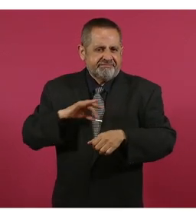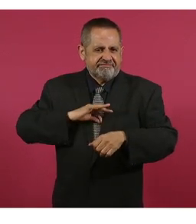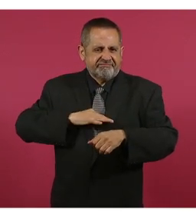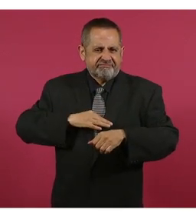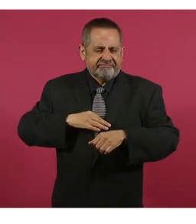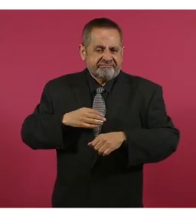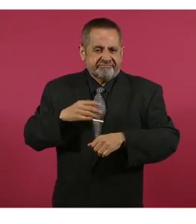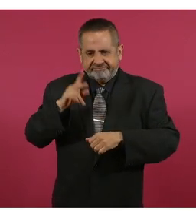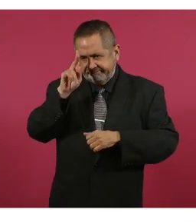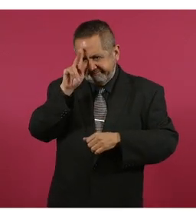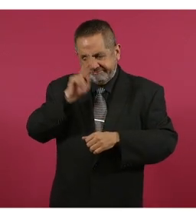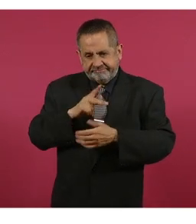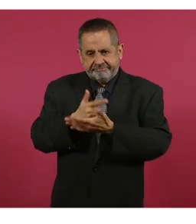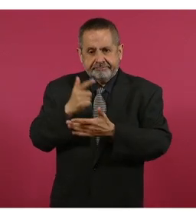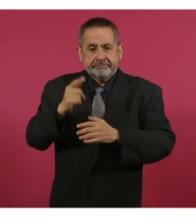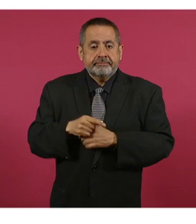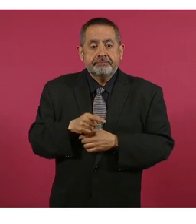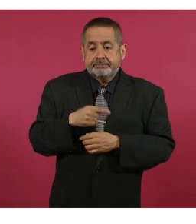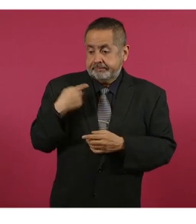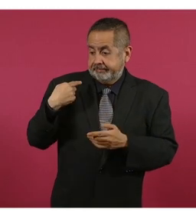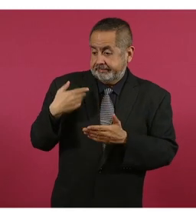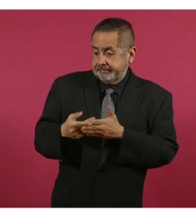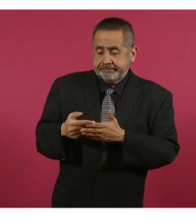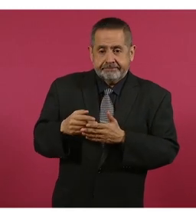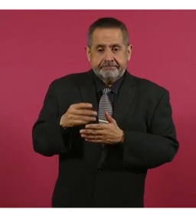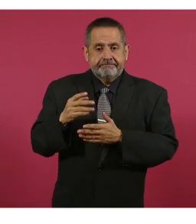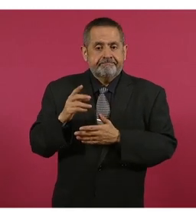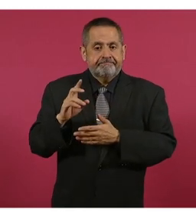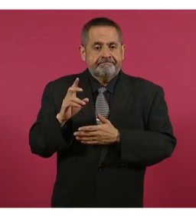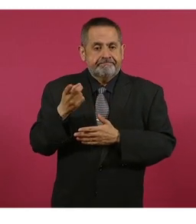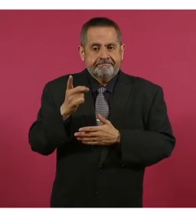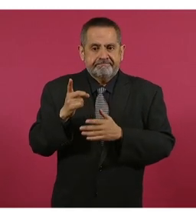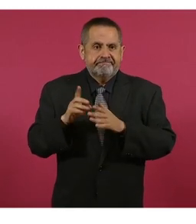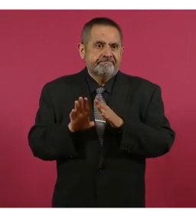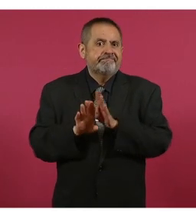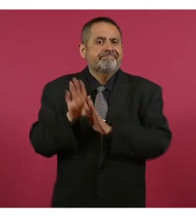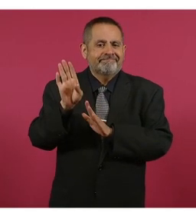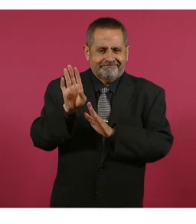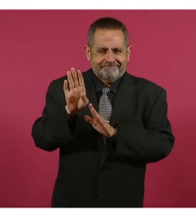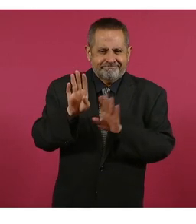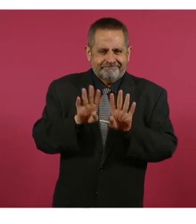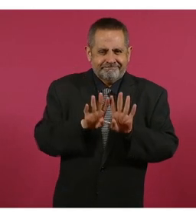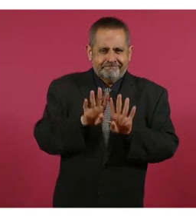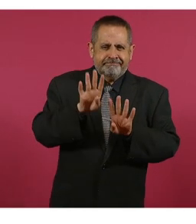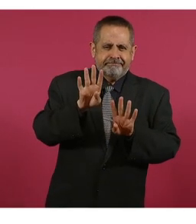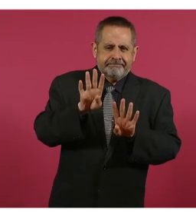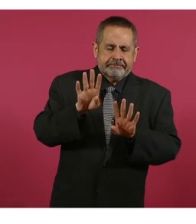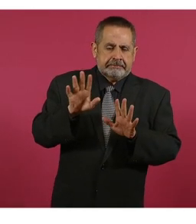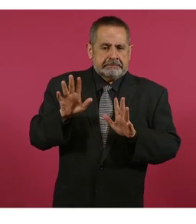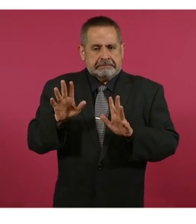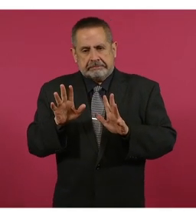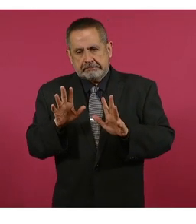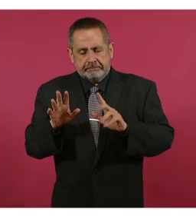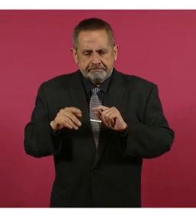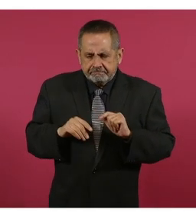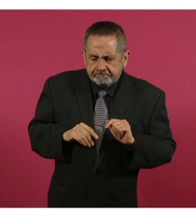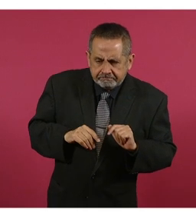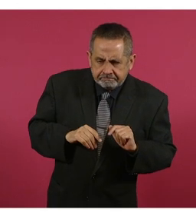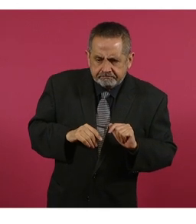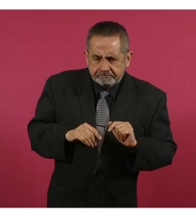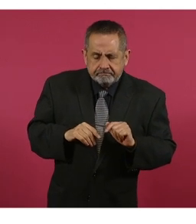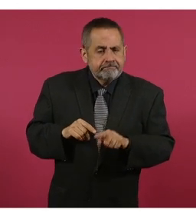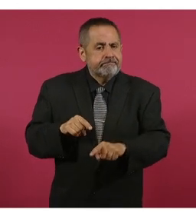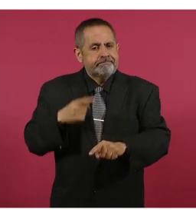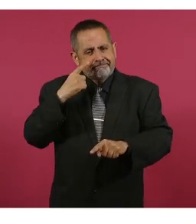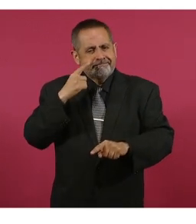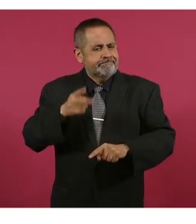agudas, llegamos al final del año a una meseta alta, donde ahora estamos encontrando una sustitución entre lo que